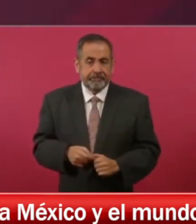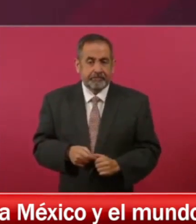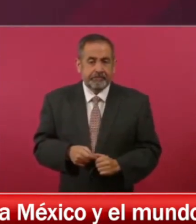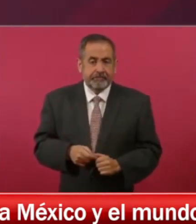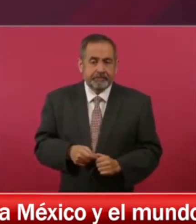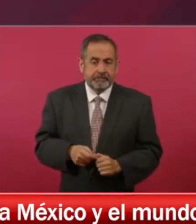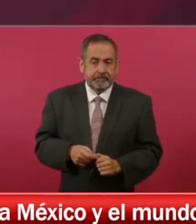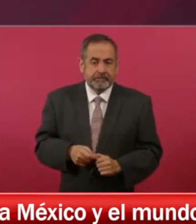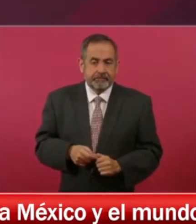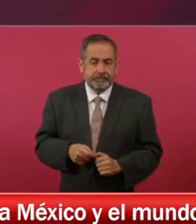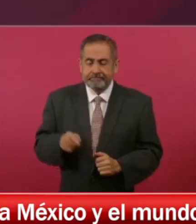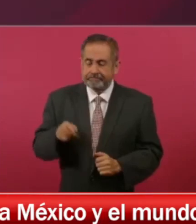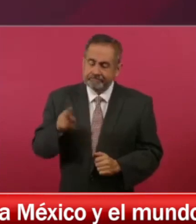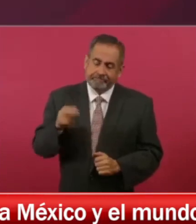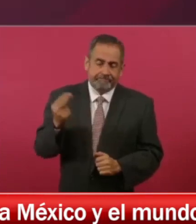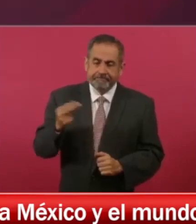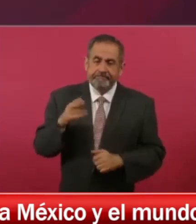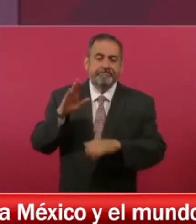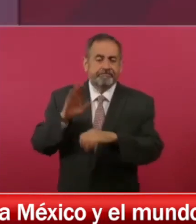se necesita pues